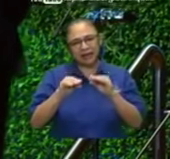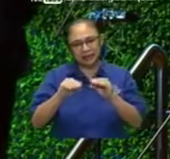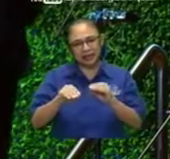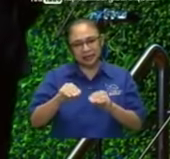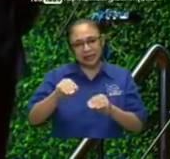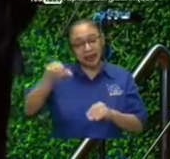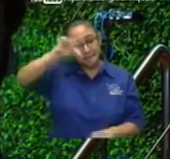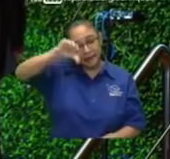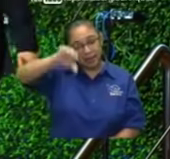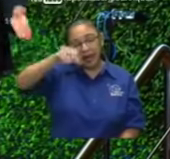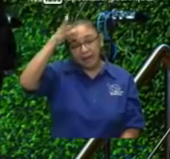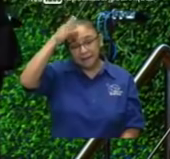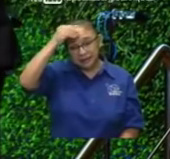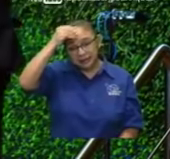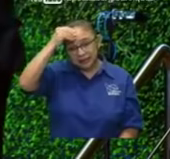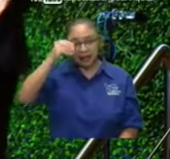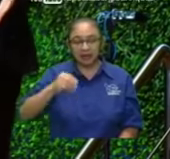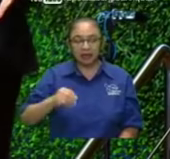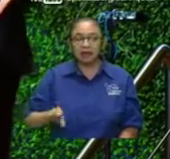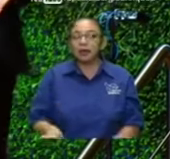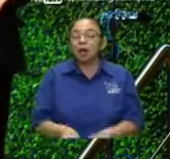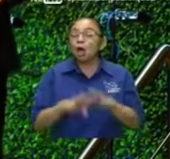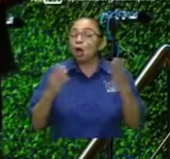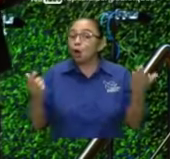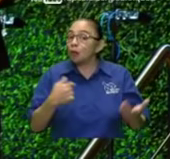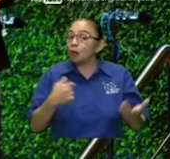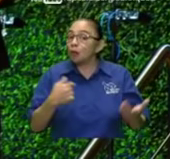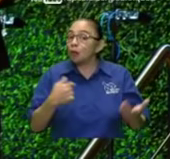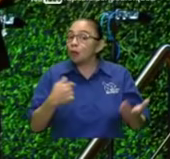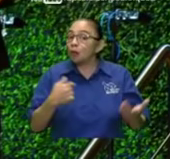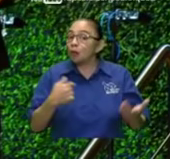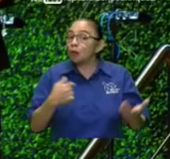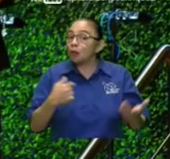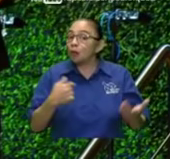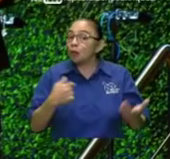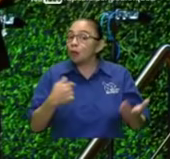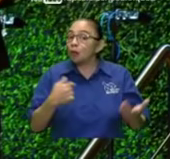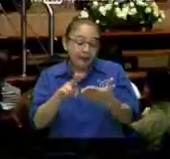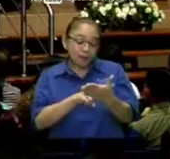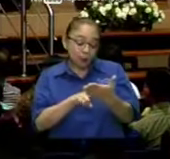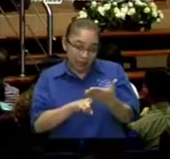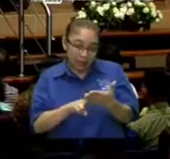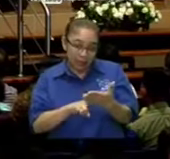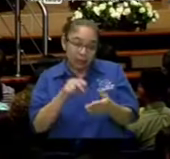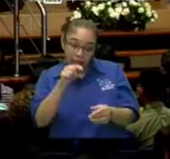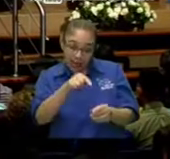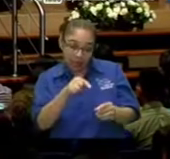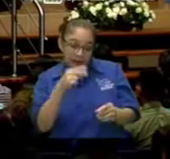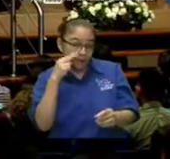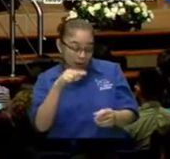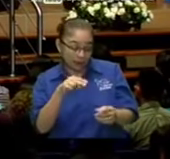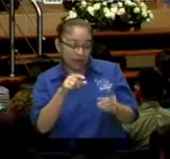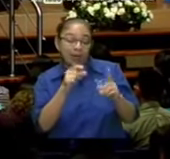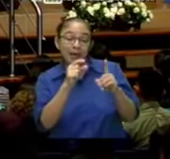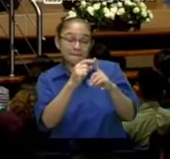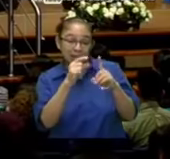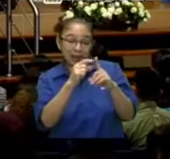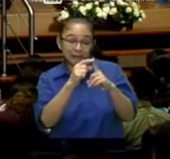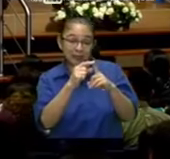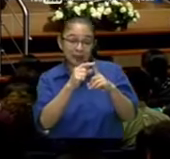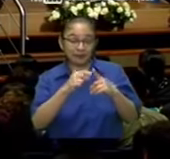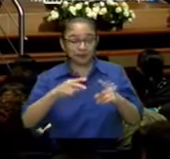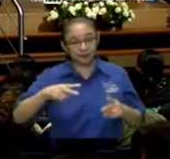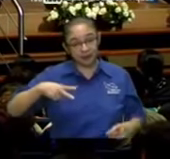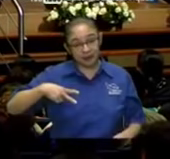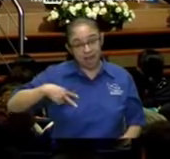¿Cómo funciona ese prejuicio? De repente yo voy a leer y voy a estar leyendo y ahí va a estar la palabra haya, bien